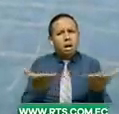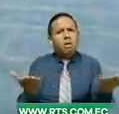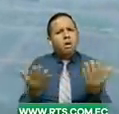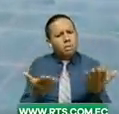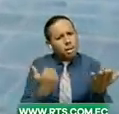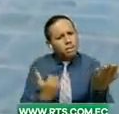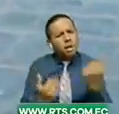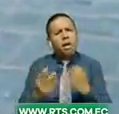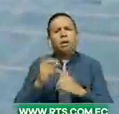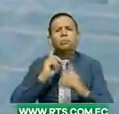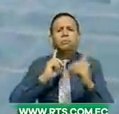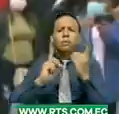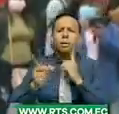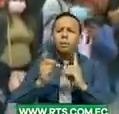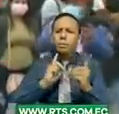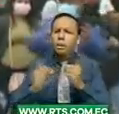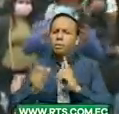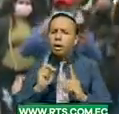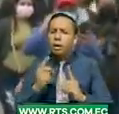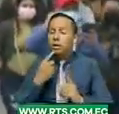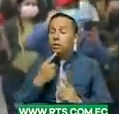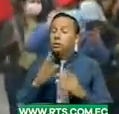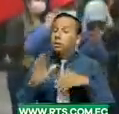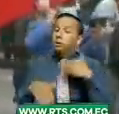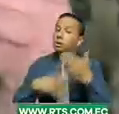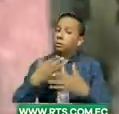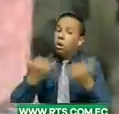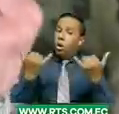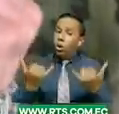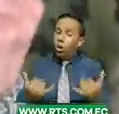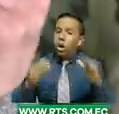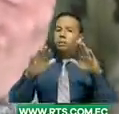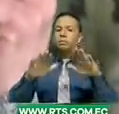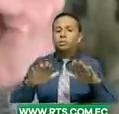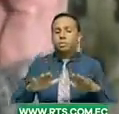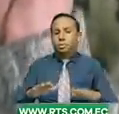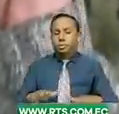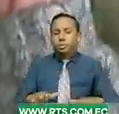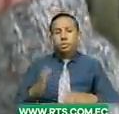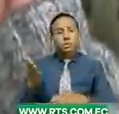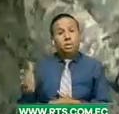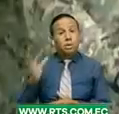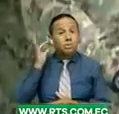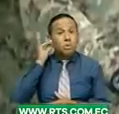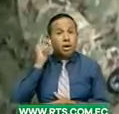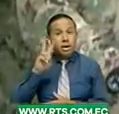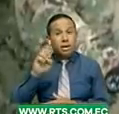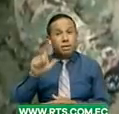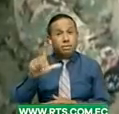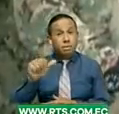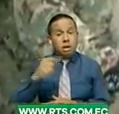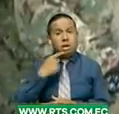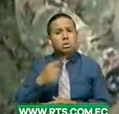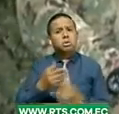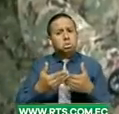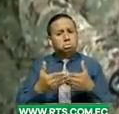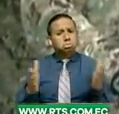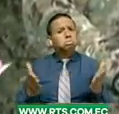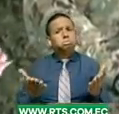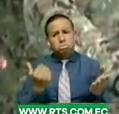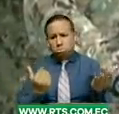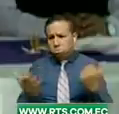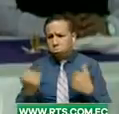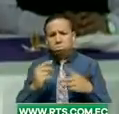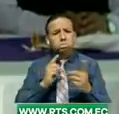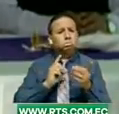esperar que al finalizar la jornada todo regrese a la normalidad. Vela indicó que están abiertas las puertas para retomar el diálogo y esperan el nombre de